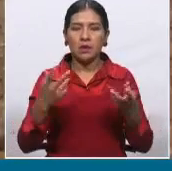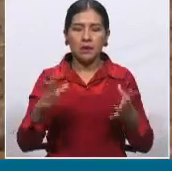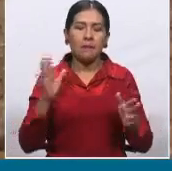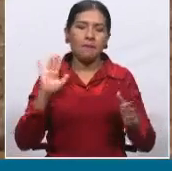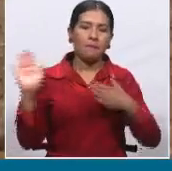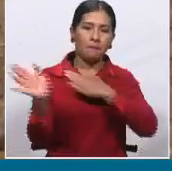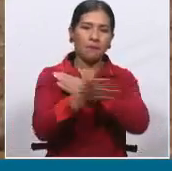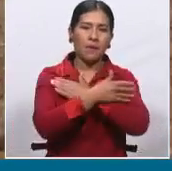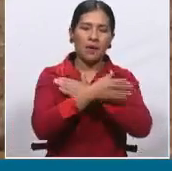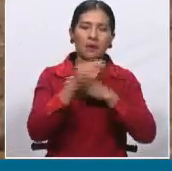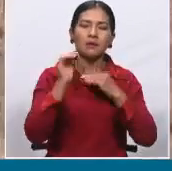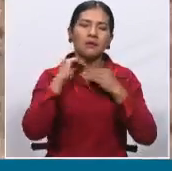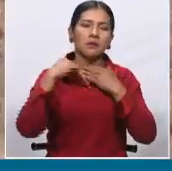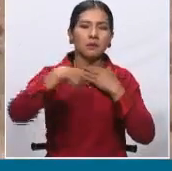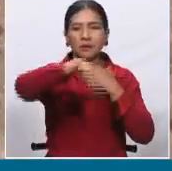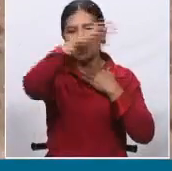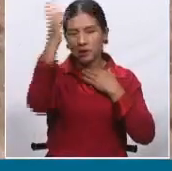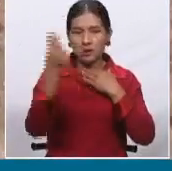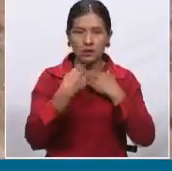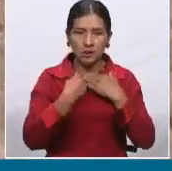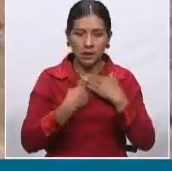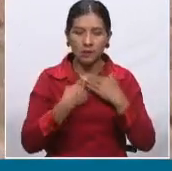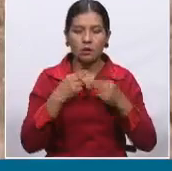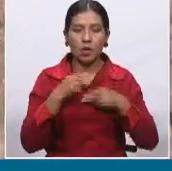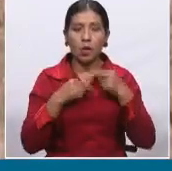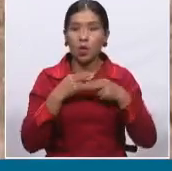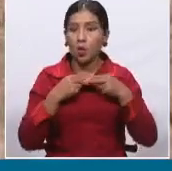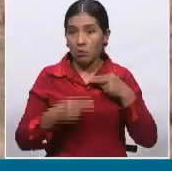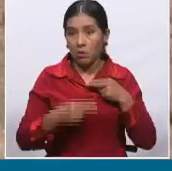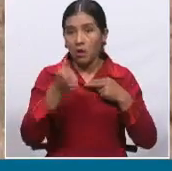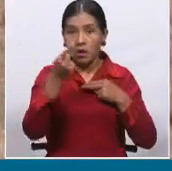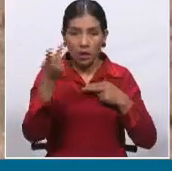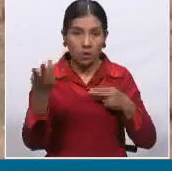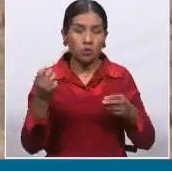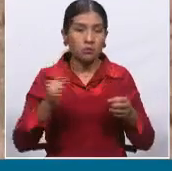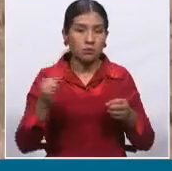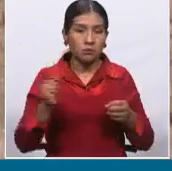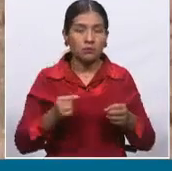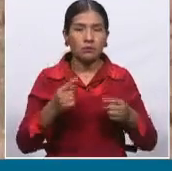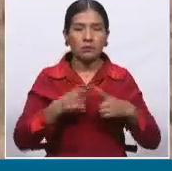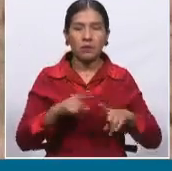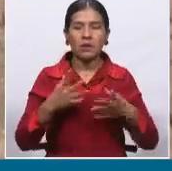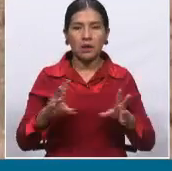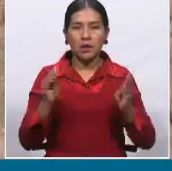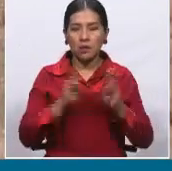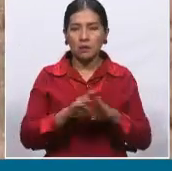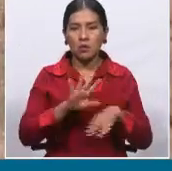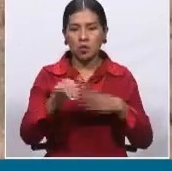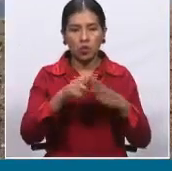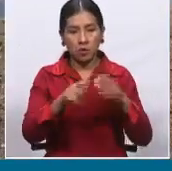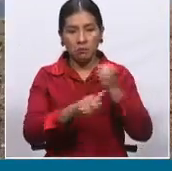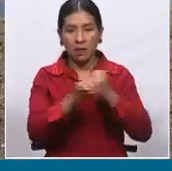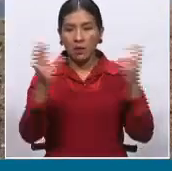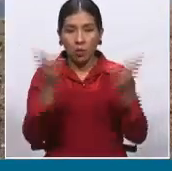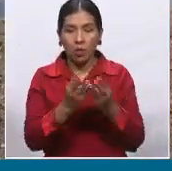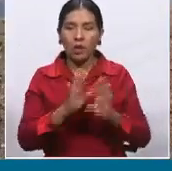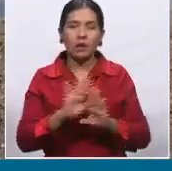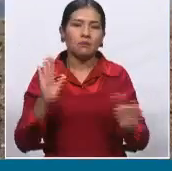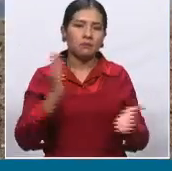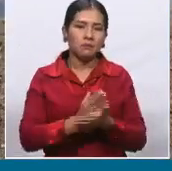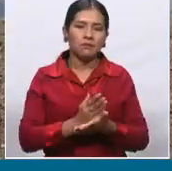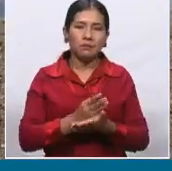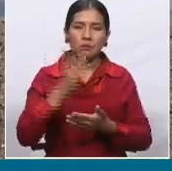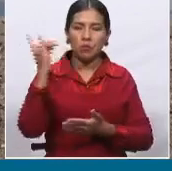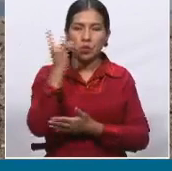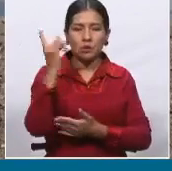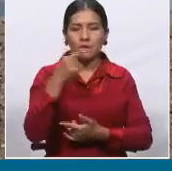mantillas, chalinas, incluso hasta corbatas en ese entonces ya había. Pero después de que esto se puso en riesgo, nuevamente Bolivia adoptó